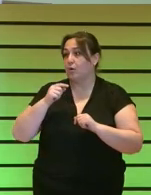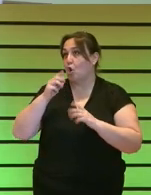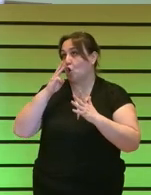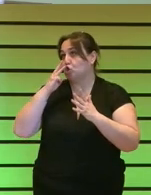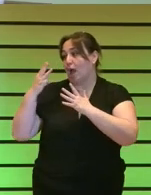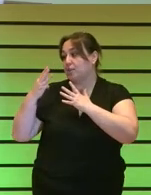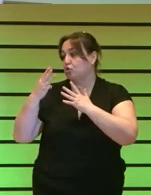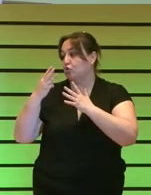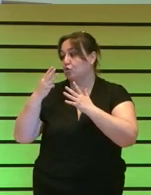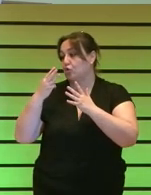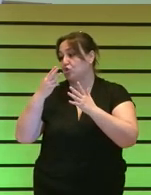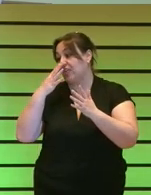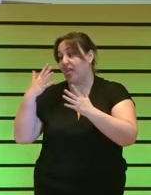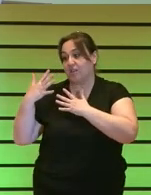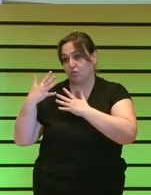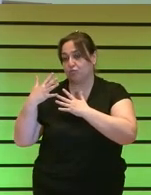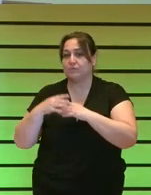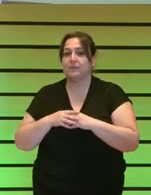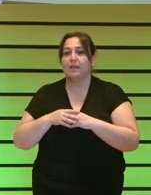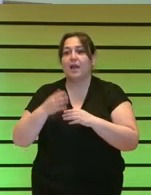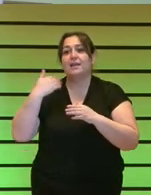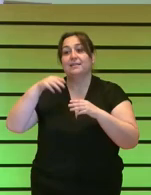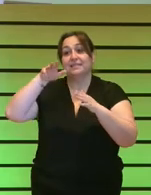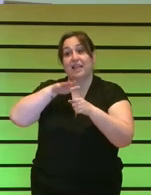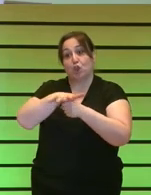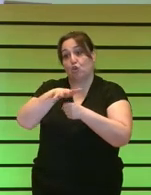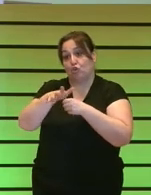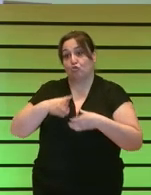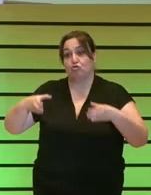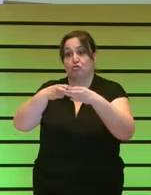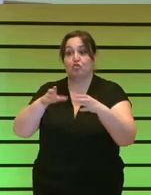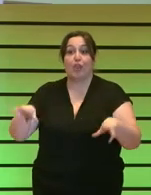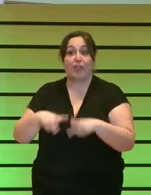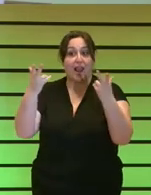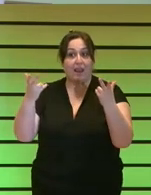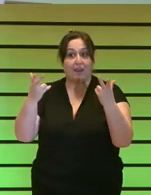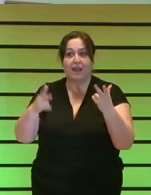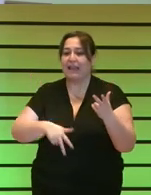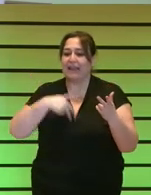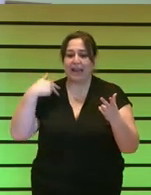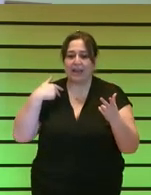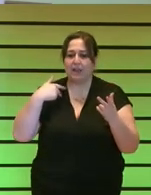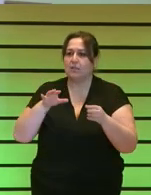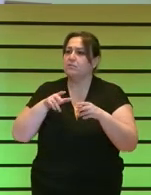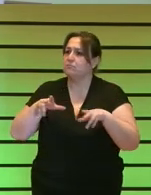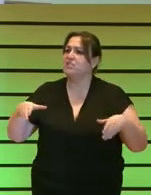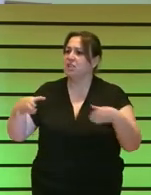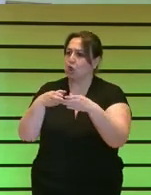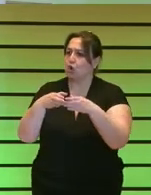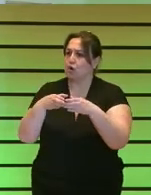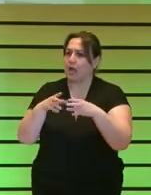ocho diez años no veníamos el sector social en general somos un sector muy atomizado